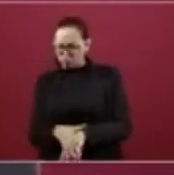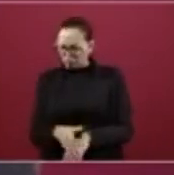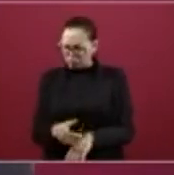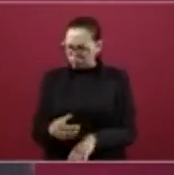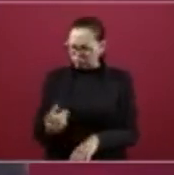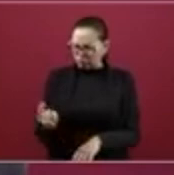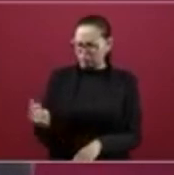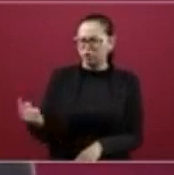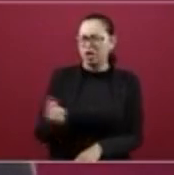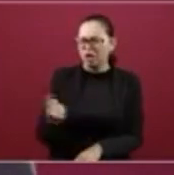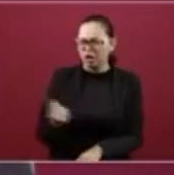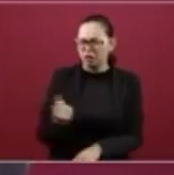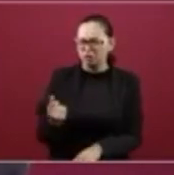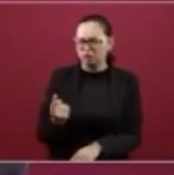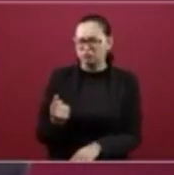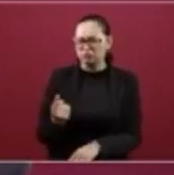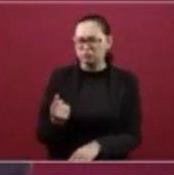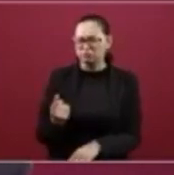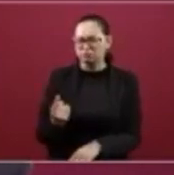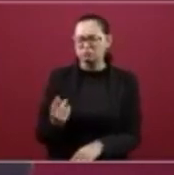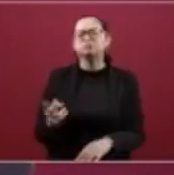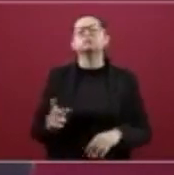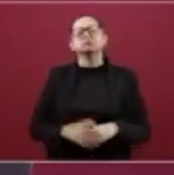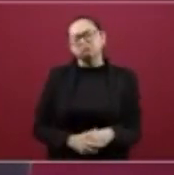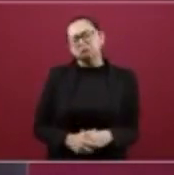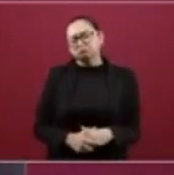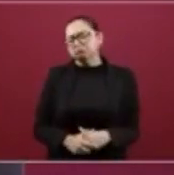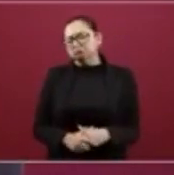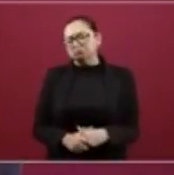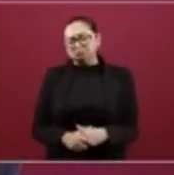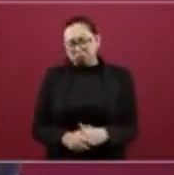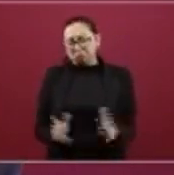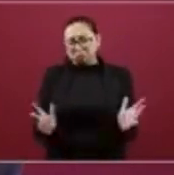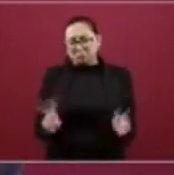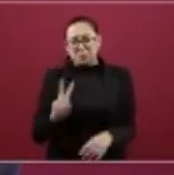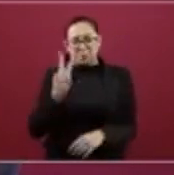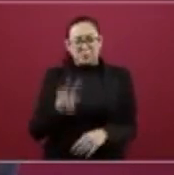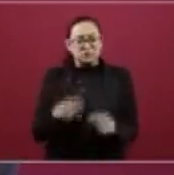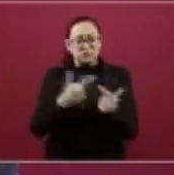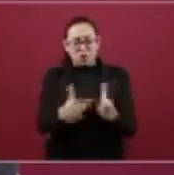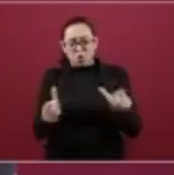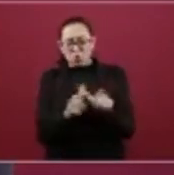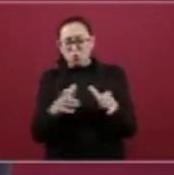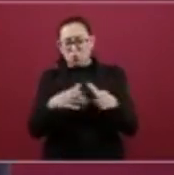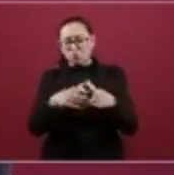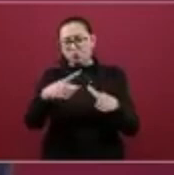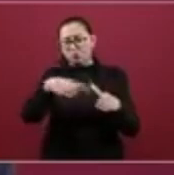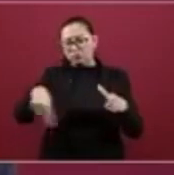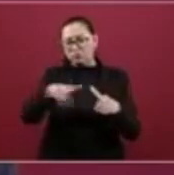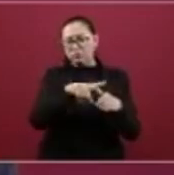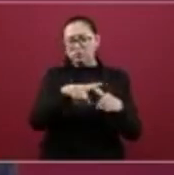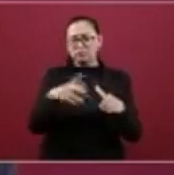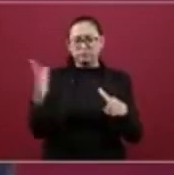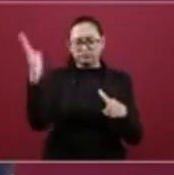es cosa de verlo. Sí, me reuní con un grupo de